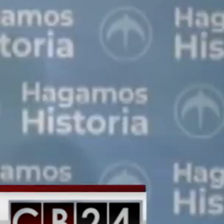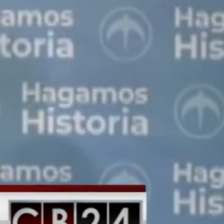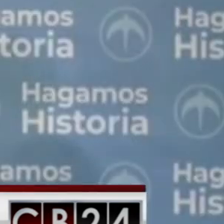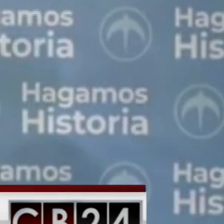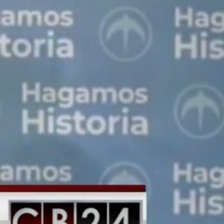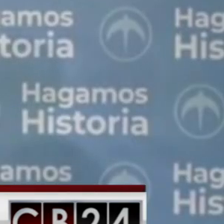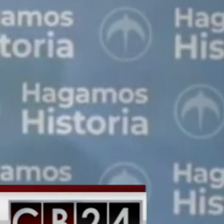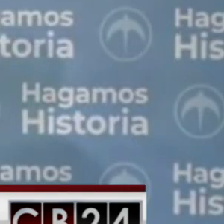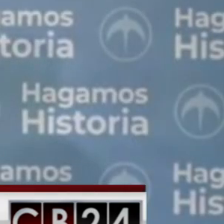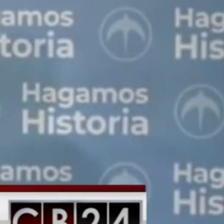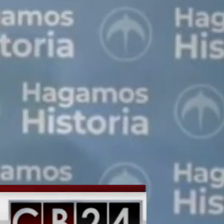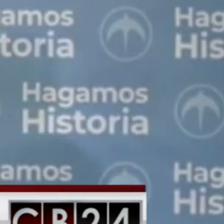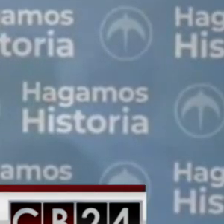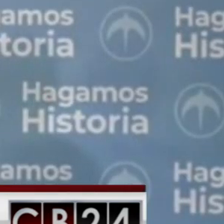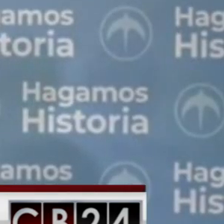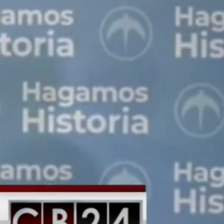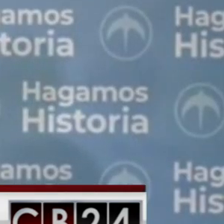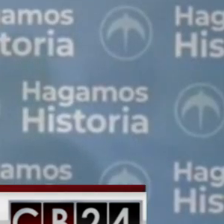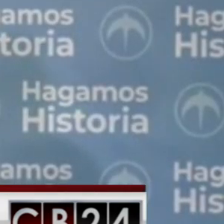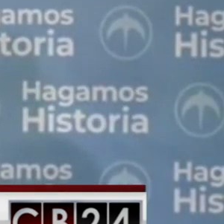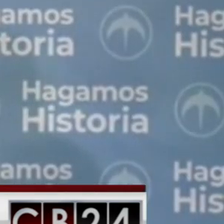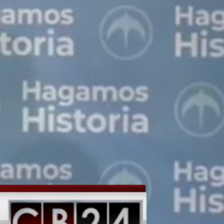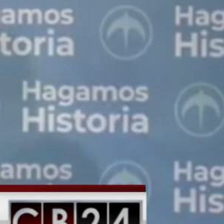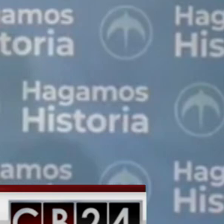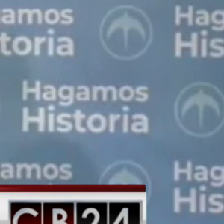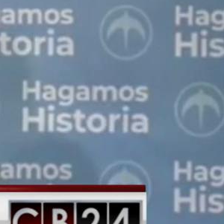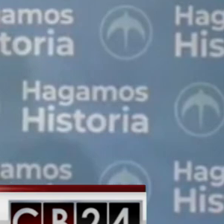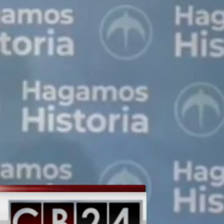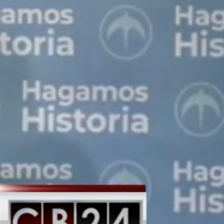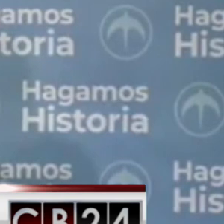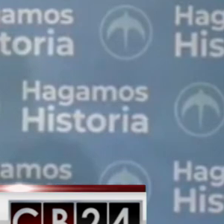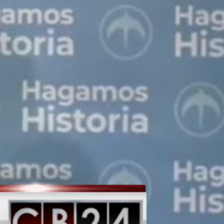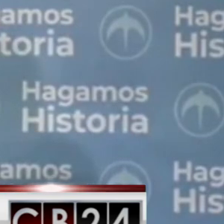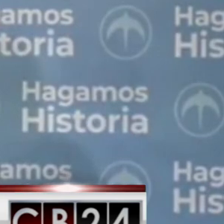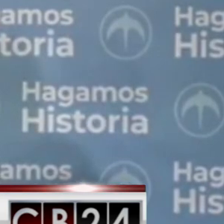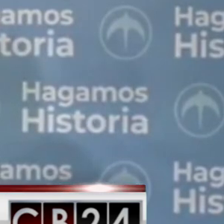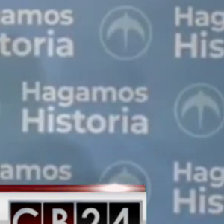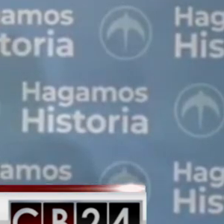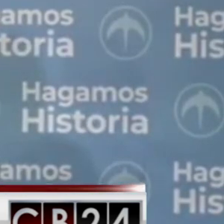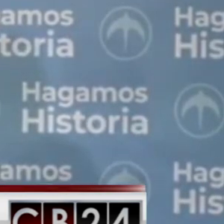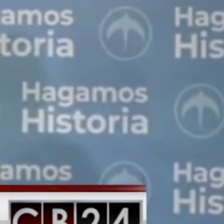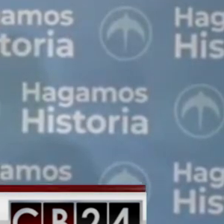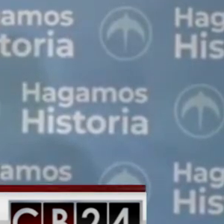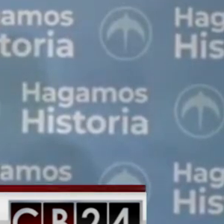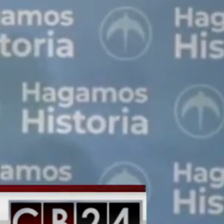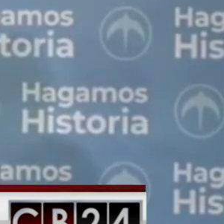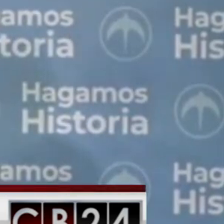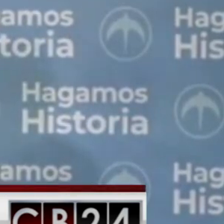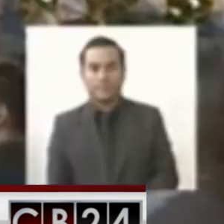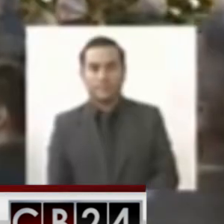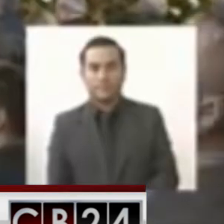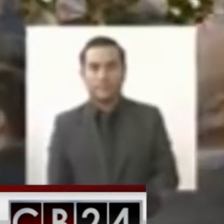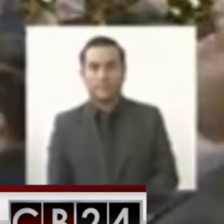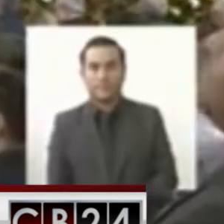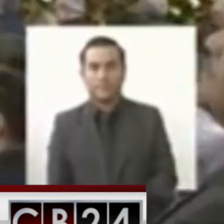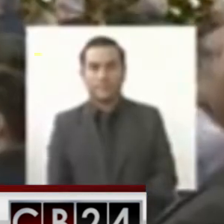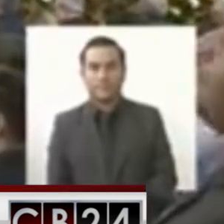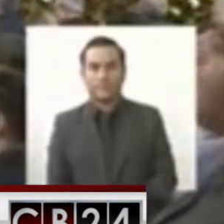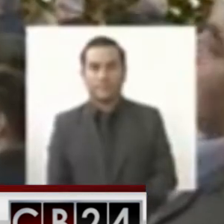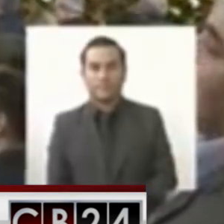establece que será el congreso de el salvador el responsable de tomar la protesta y dar posesión de su cargo al nuevo presidente y vicepresidente